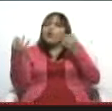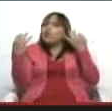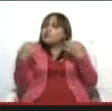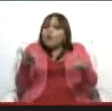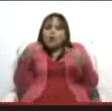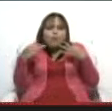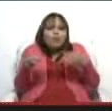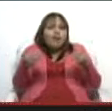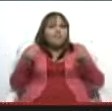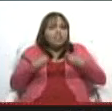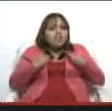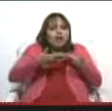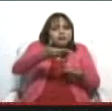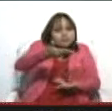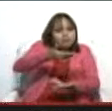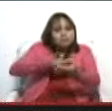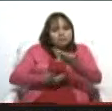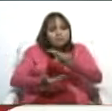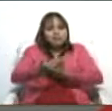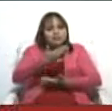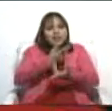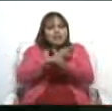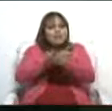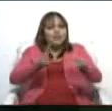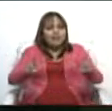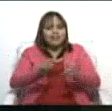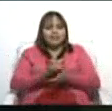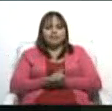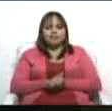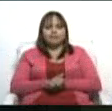de vida en el ejercicio democrático.